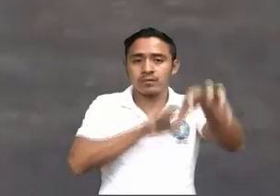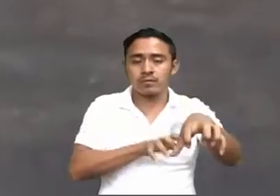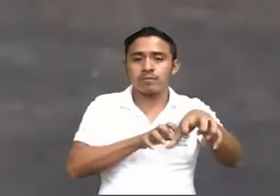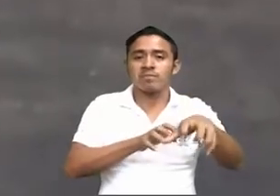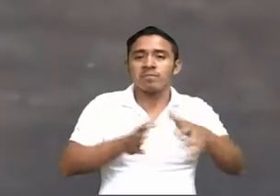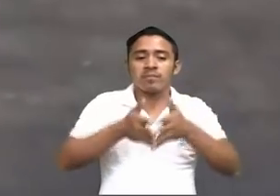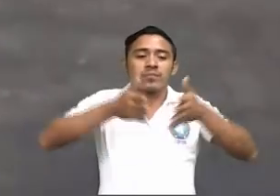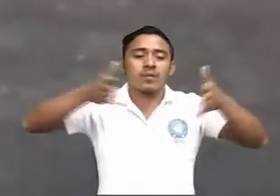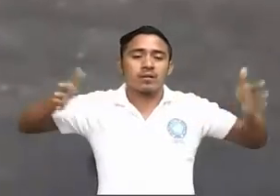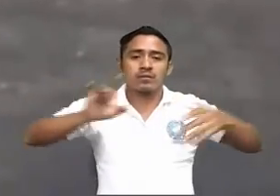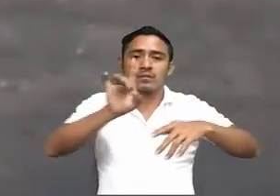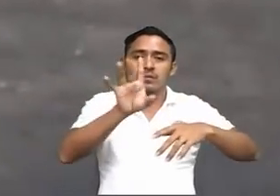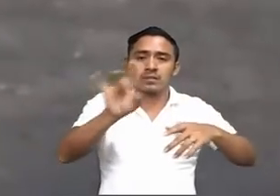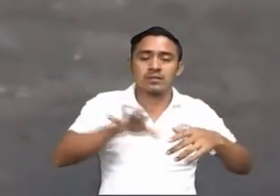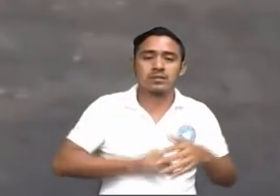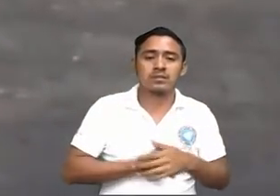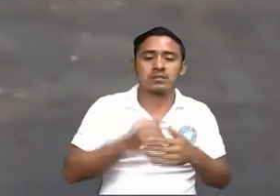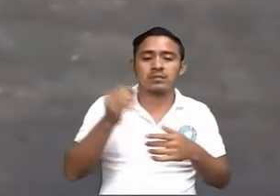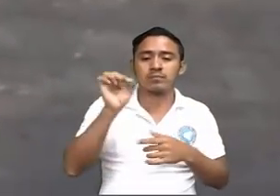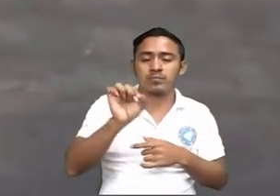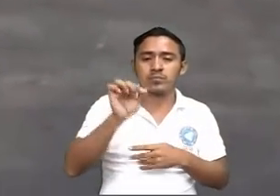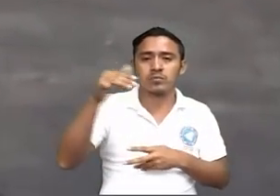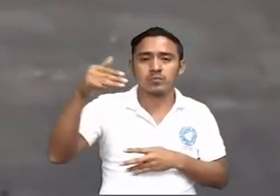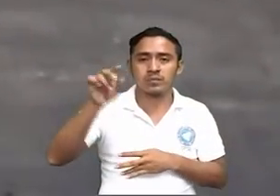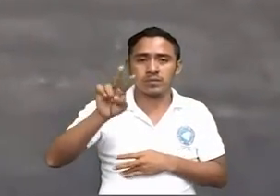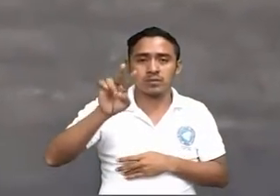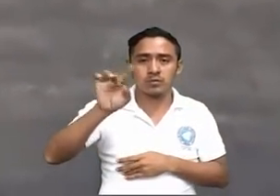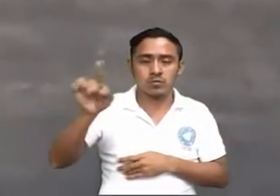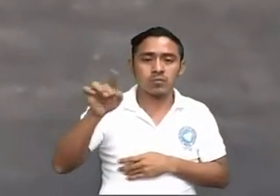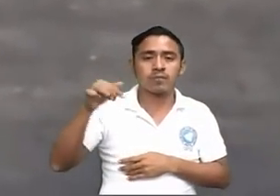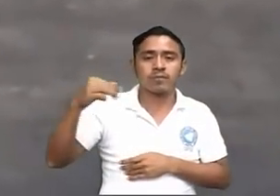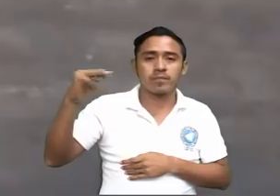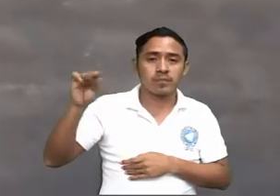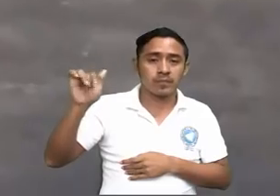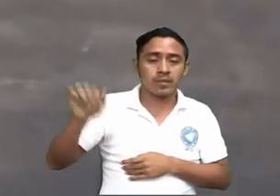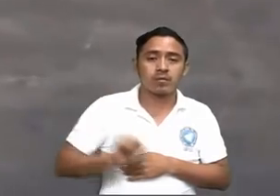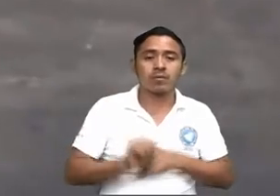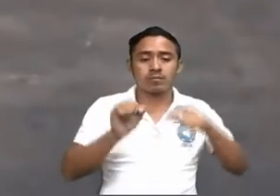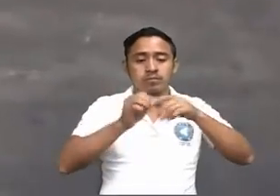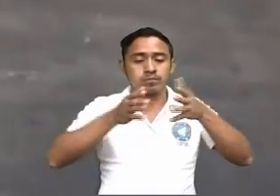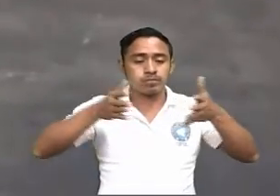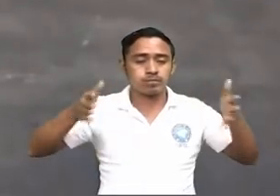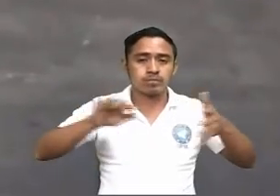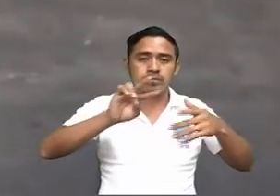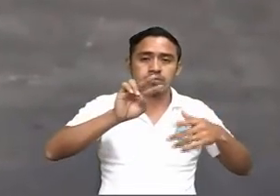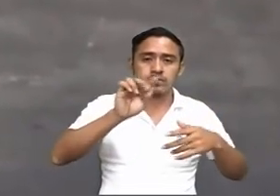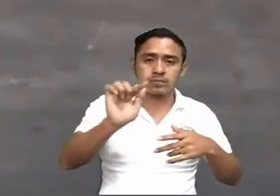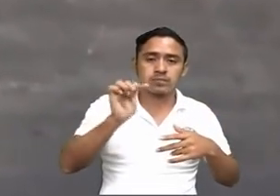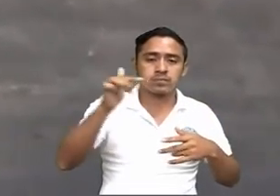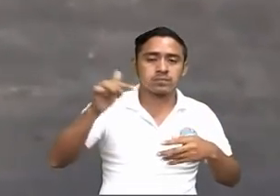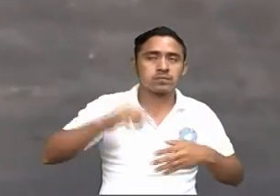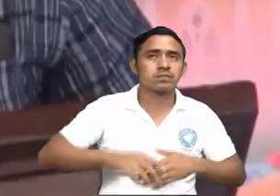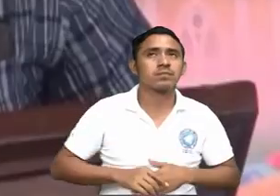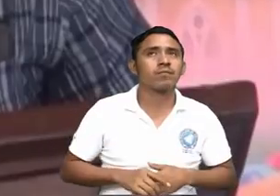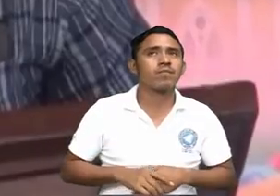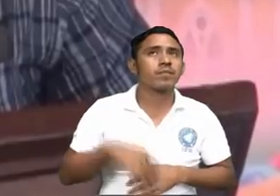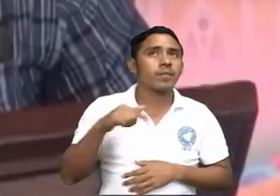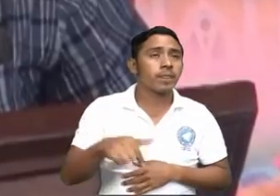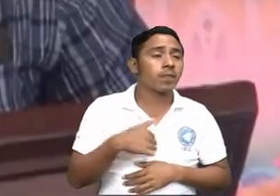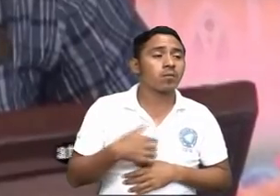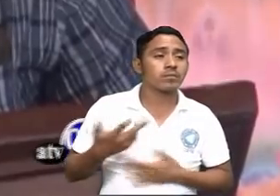una longitud de 15.21 metros y un ancho de 39.77 metros. Hoy estamos